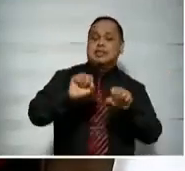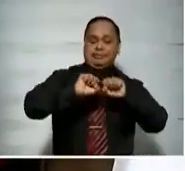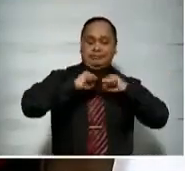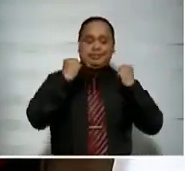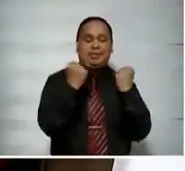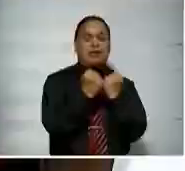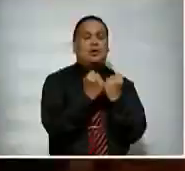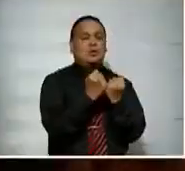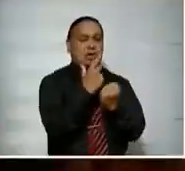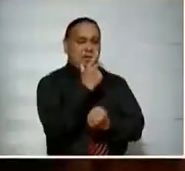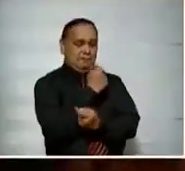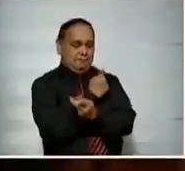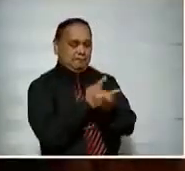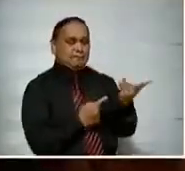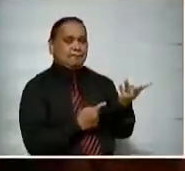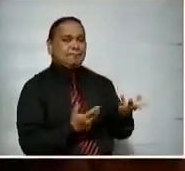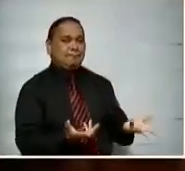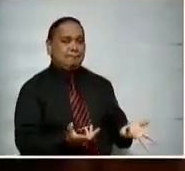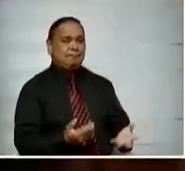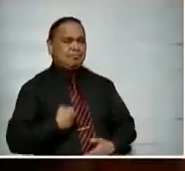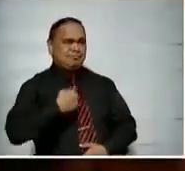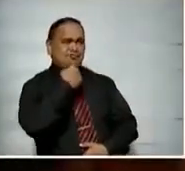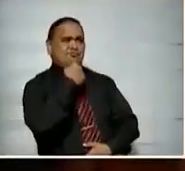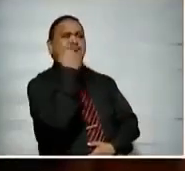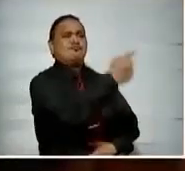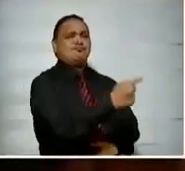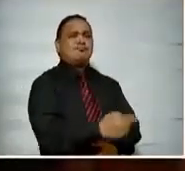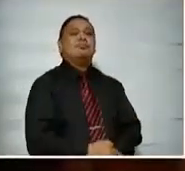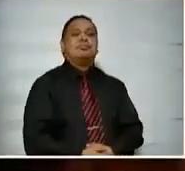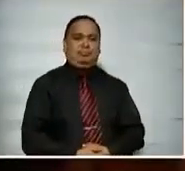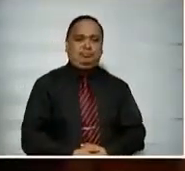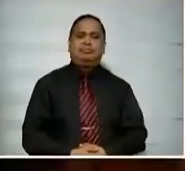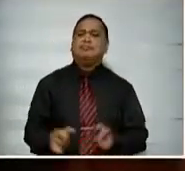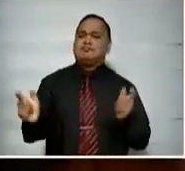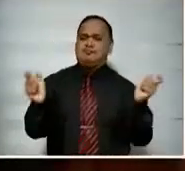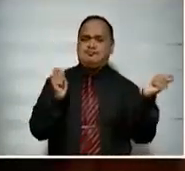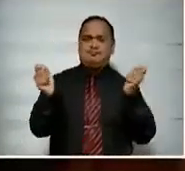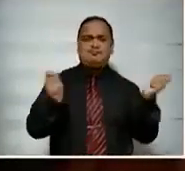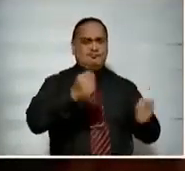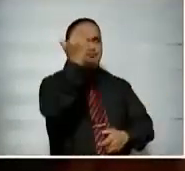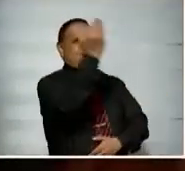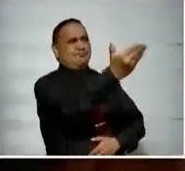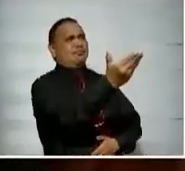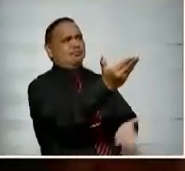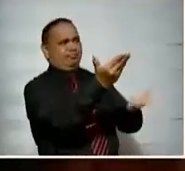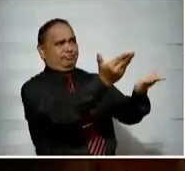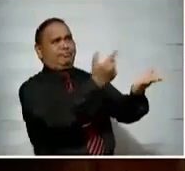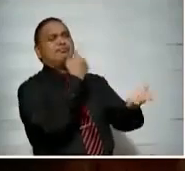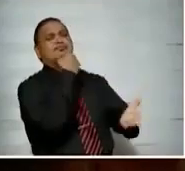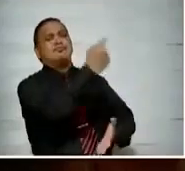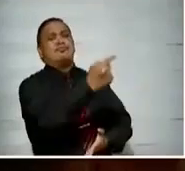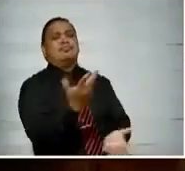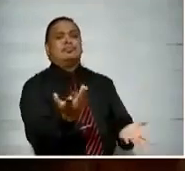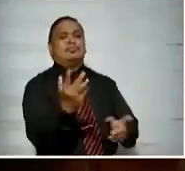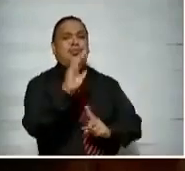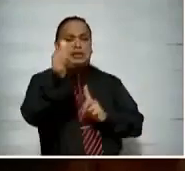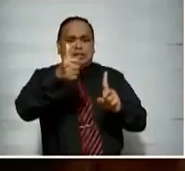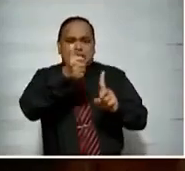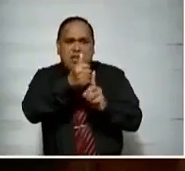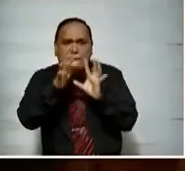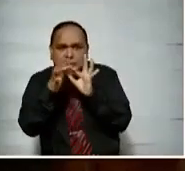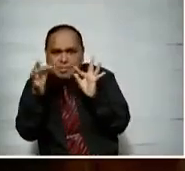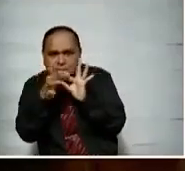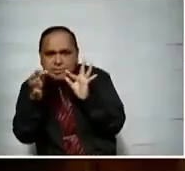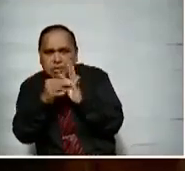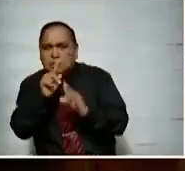Pública. Así se los dije con todas sus letras, y que él lo presidía y él estaba presente. No me digan que ando hablando detrás de la gente, no, en